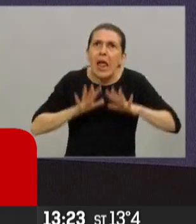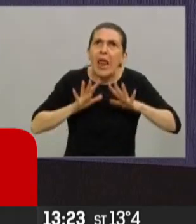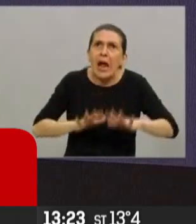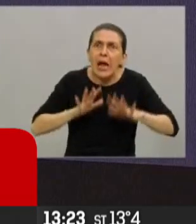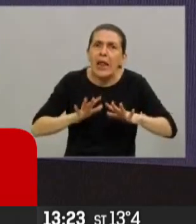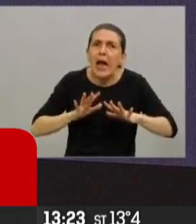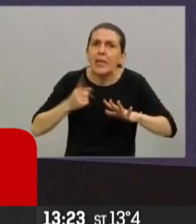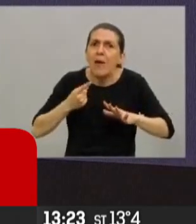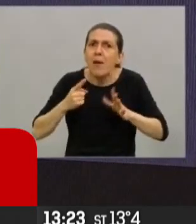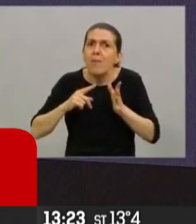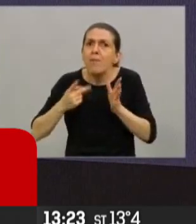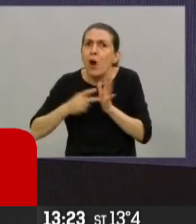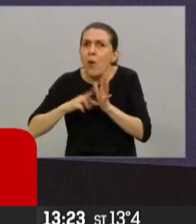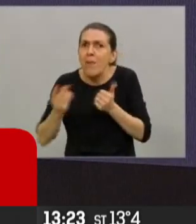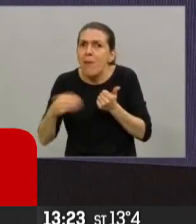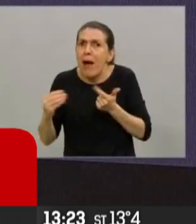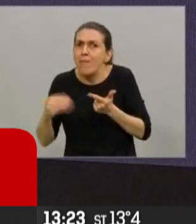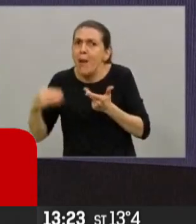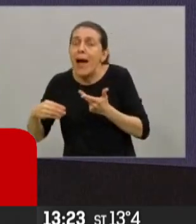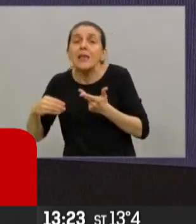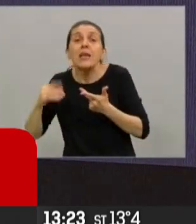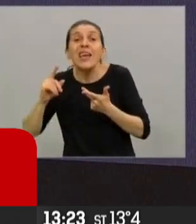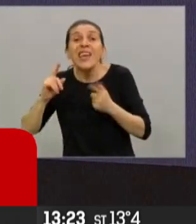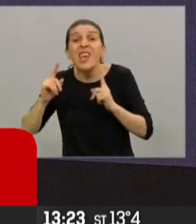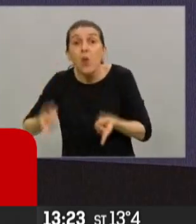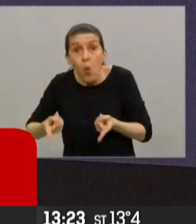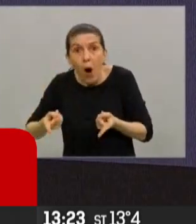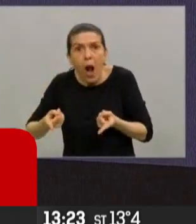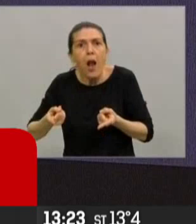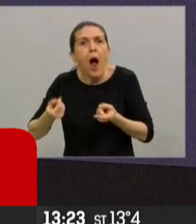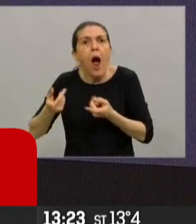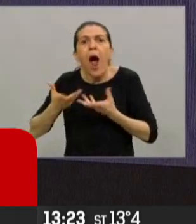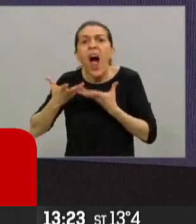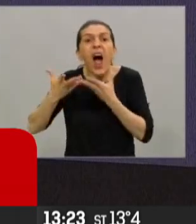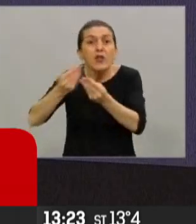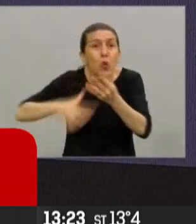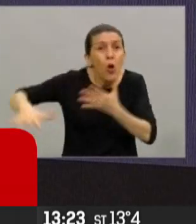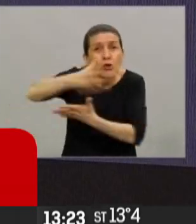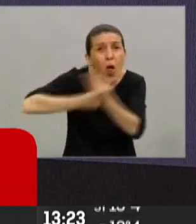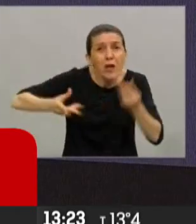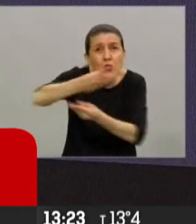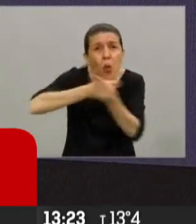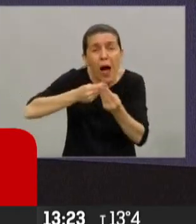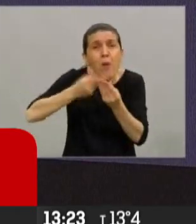el aislamiento es lo que nos permite todavía no caer en la crisis en que cayó el País Vasco,